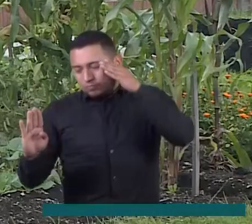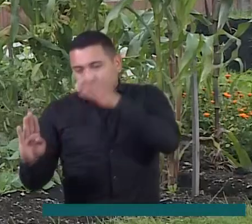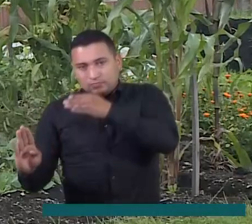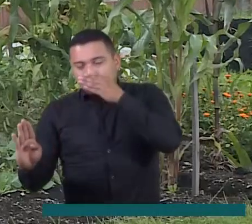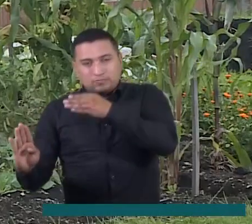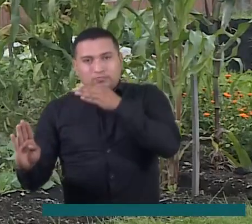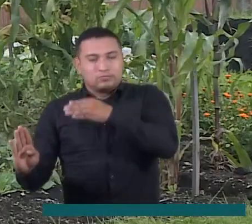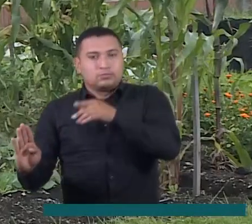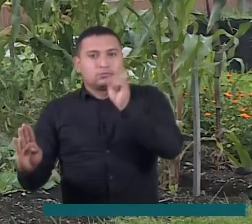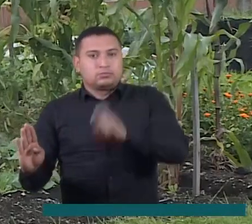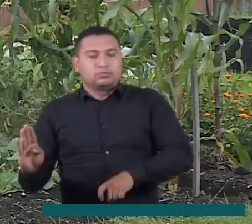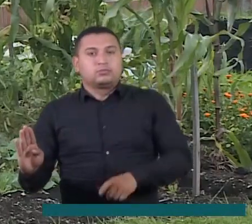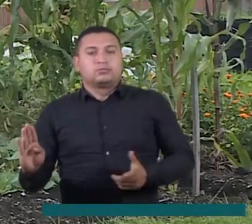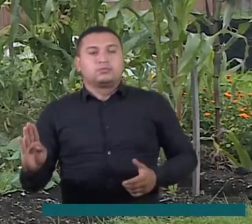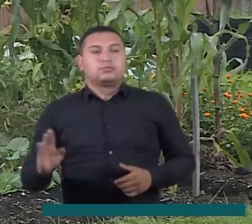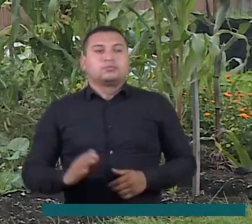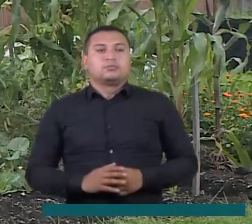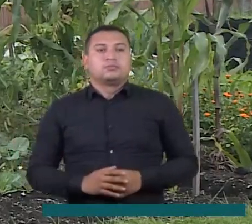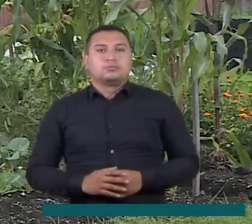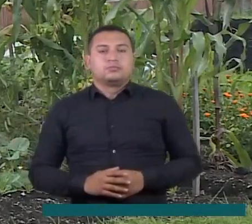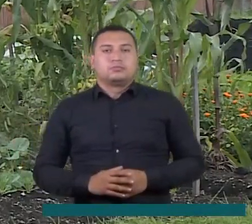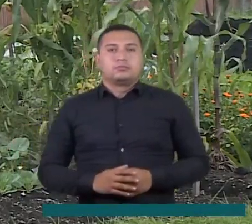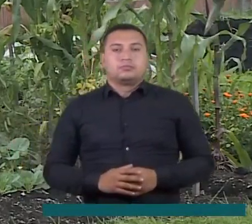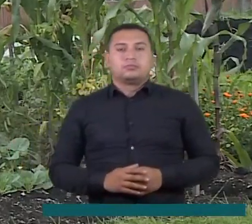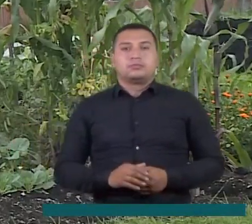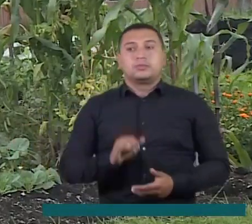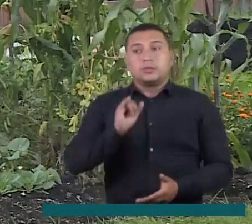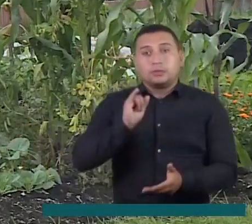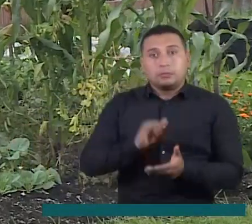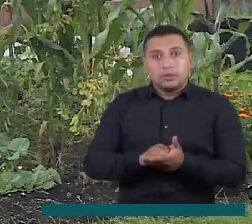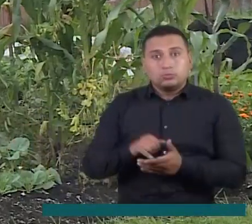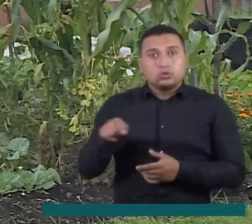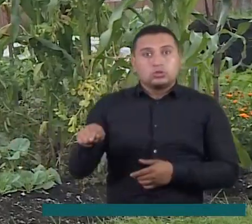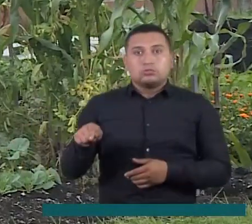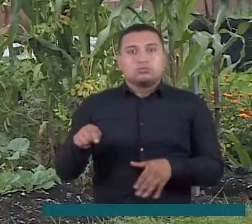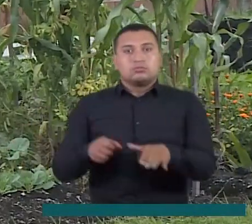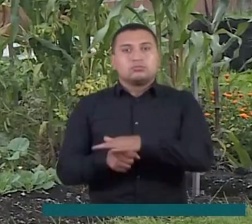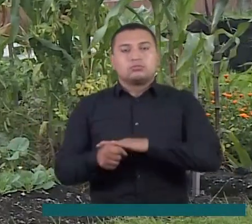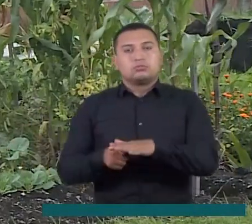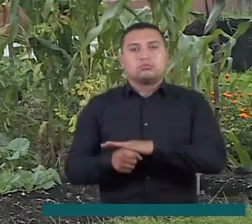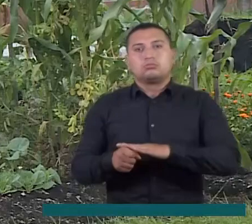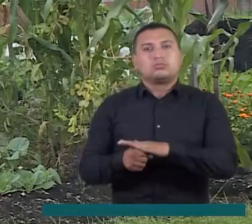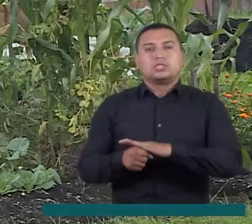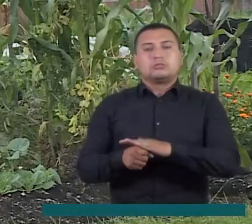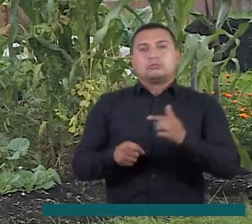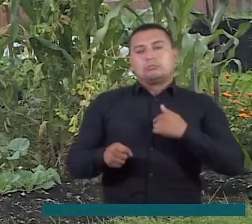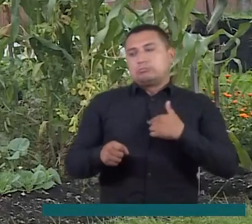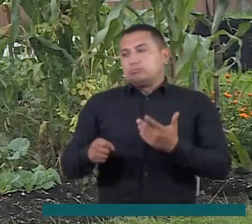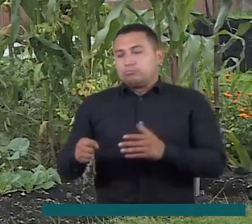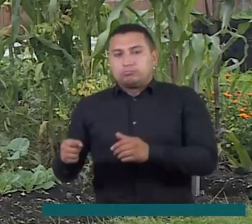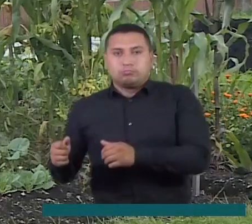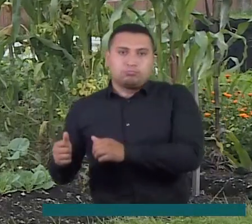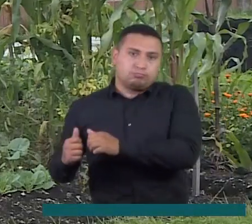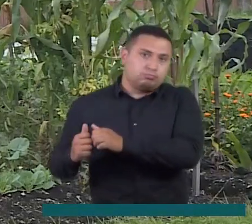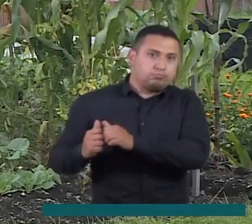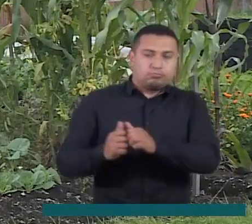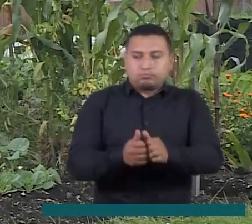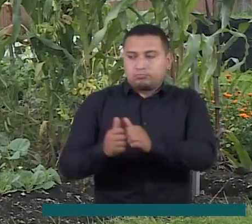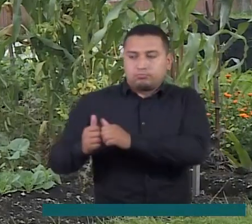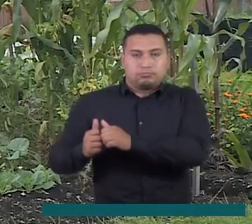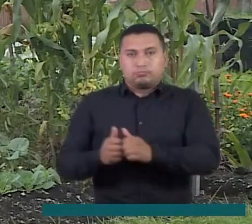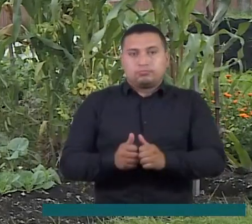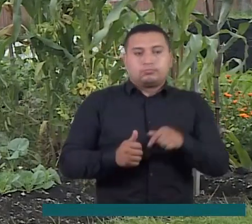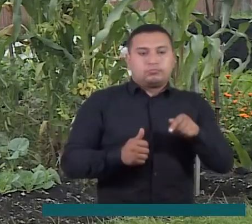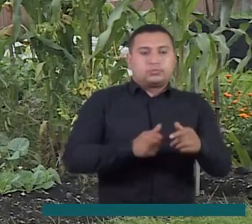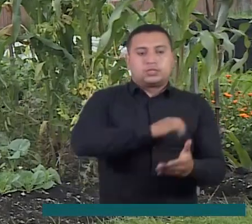requieren. Entonces, por esta situación, cuando lo empecé a llevar al Centro de Vida